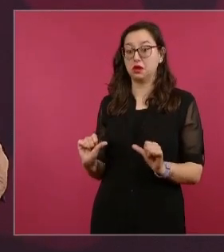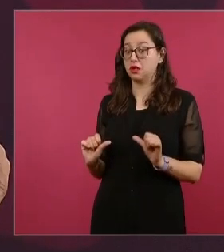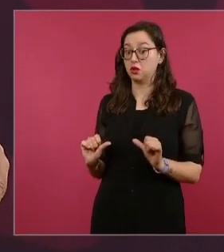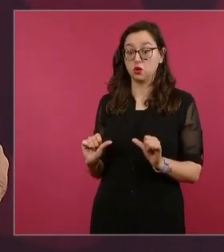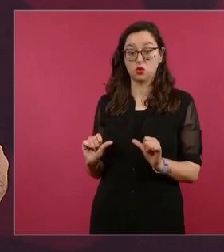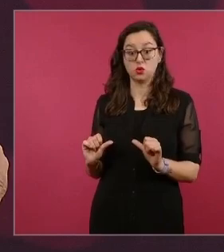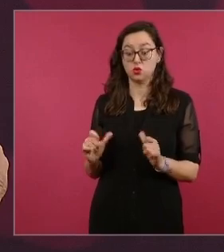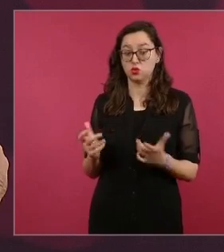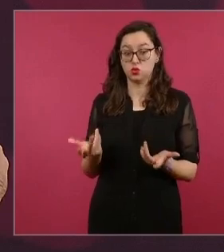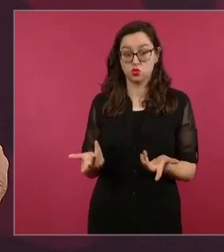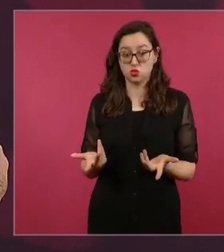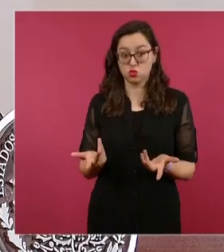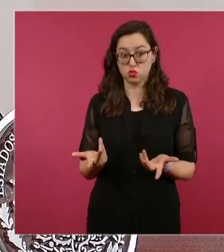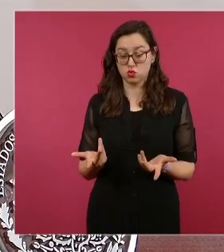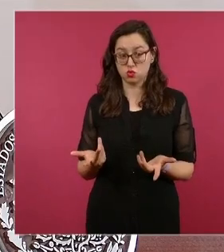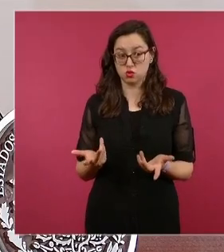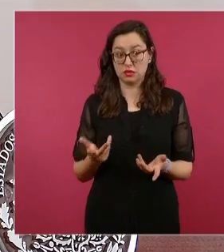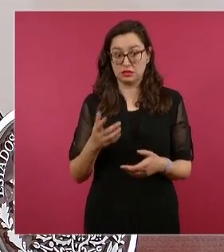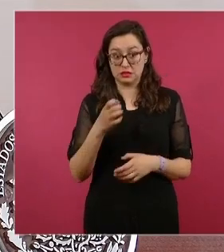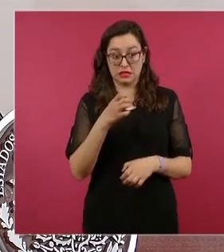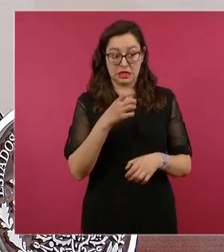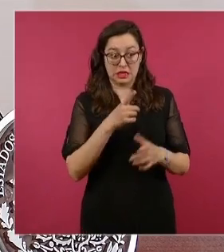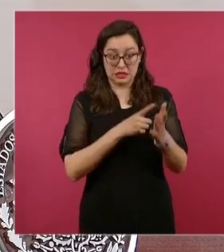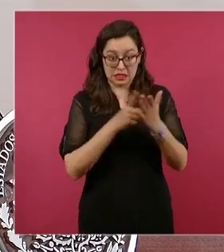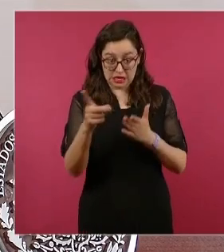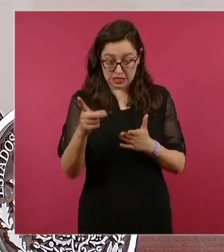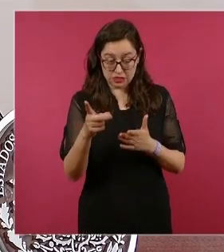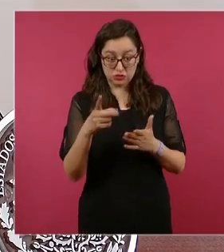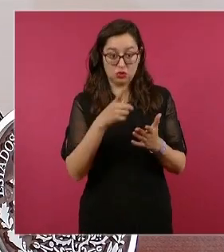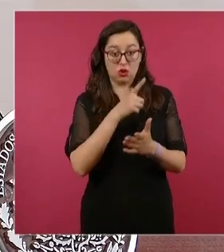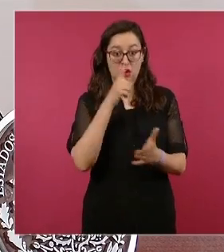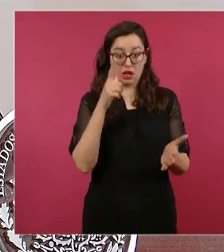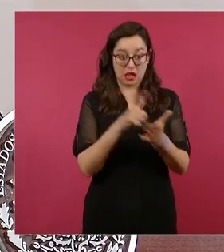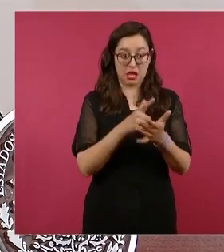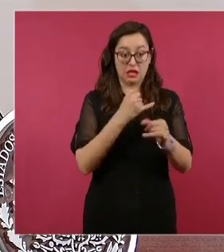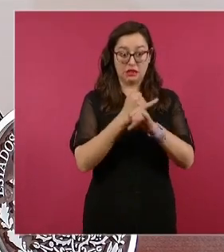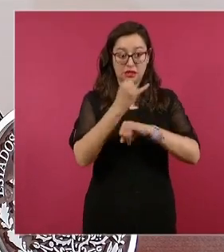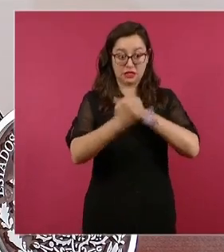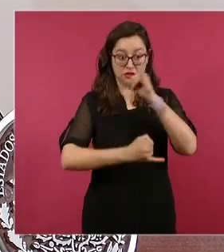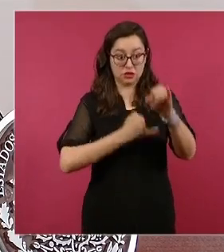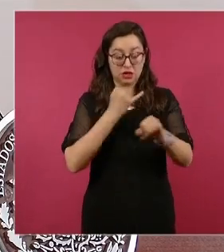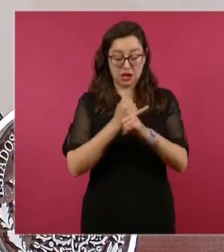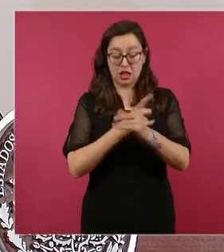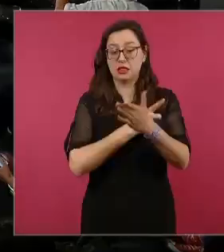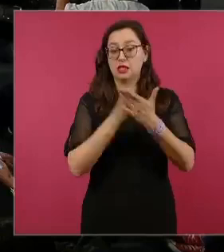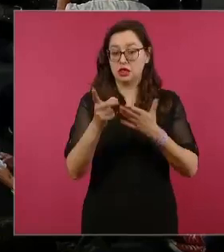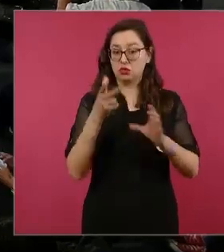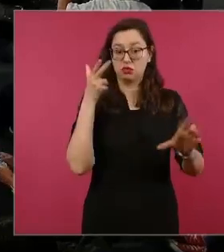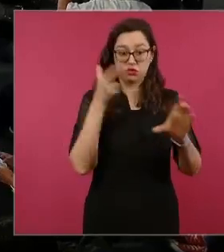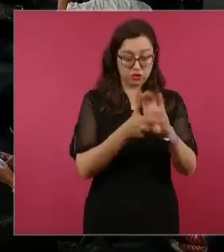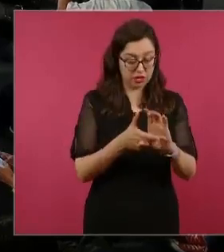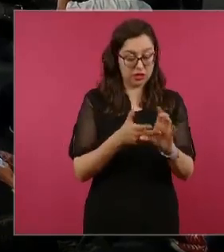y que viole del derecho de asilo, el derecho internacional,